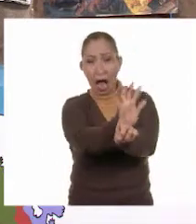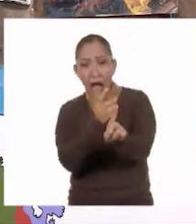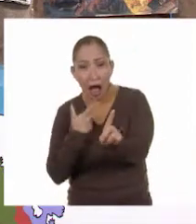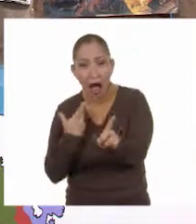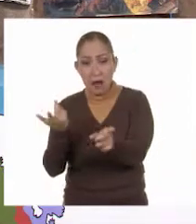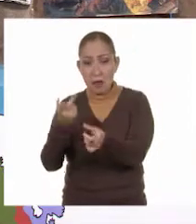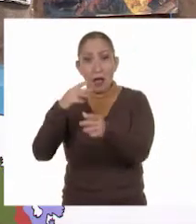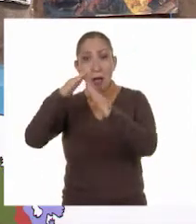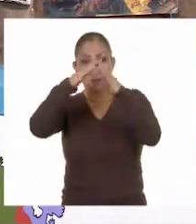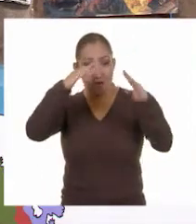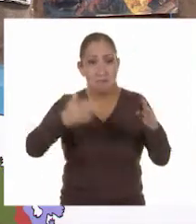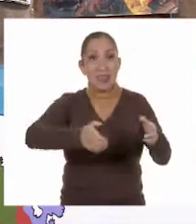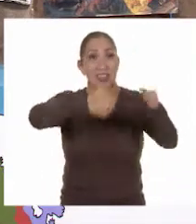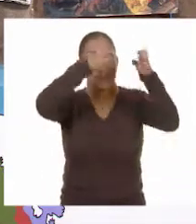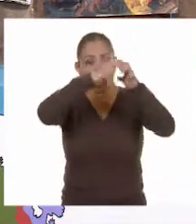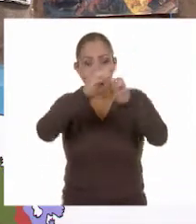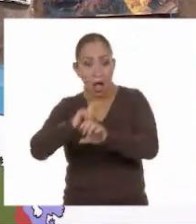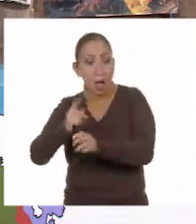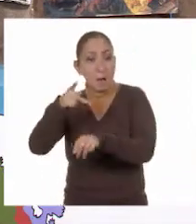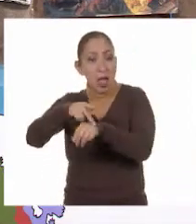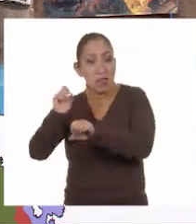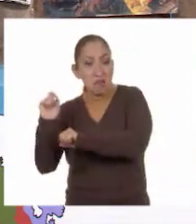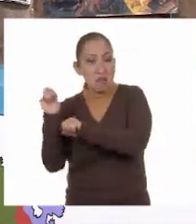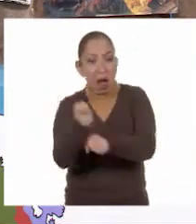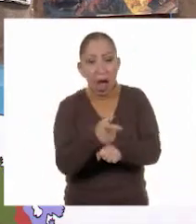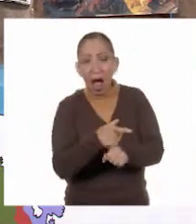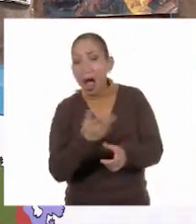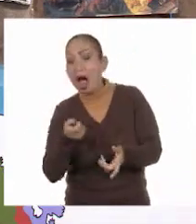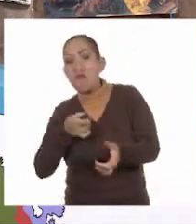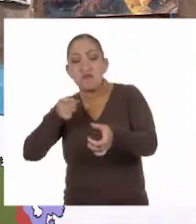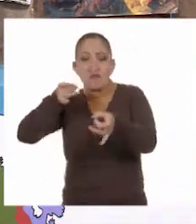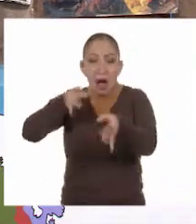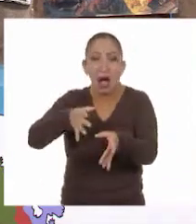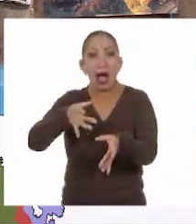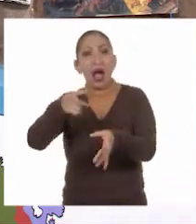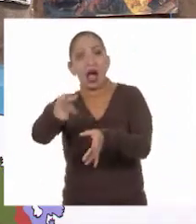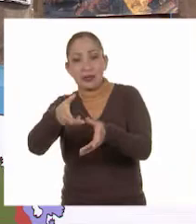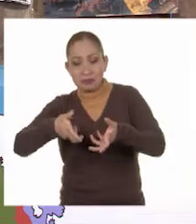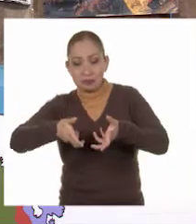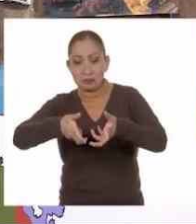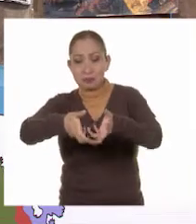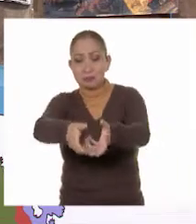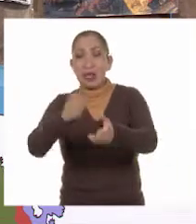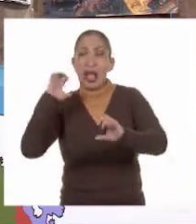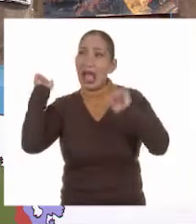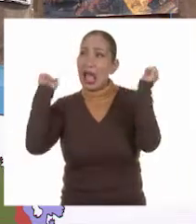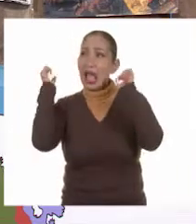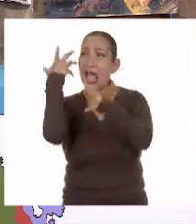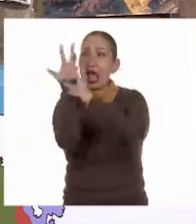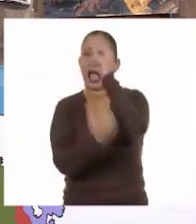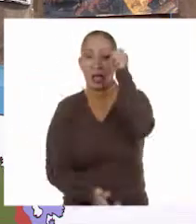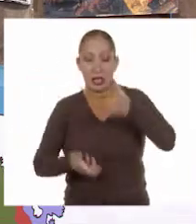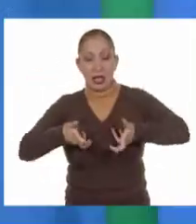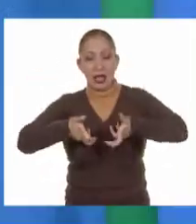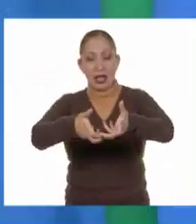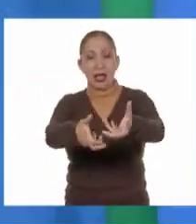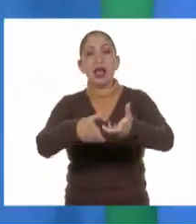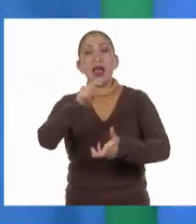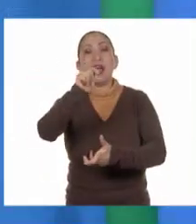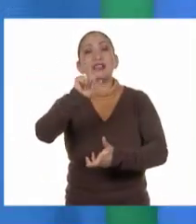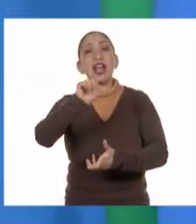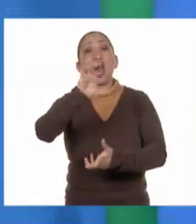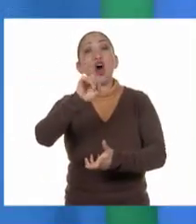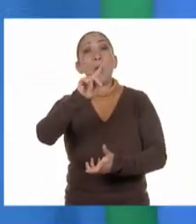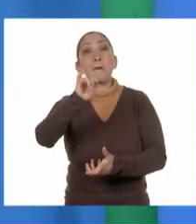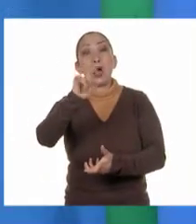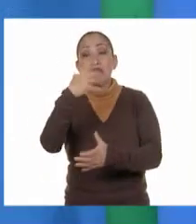las azoteas de los edificios o desde las miles de canoas a lo largo de la ruta de escape que fue la calzada de Tlacopan. ¡Wow!